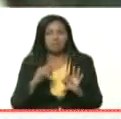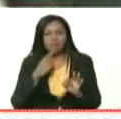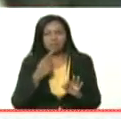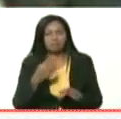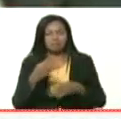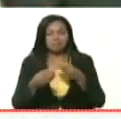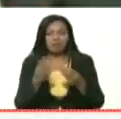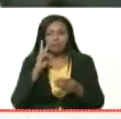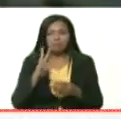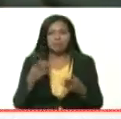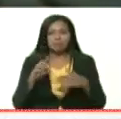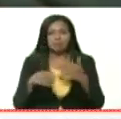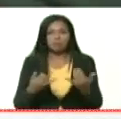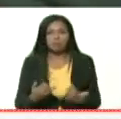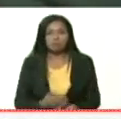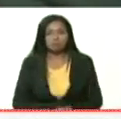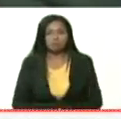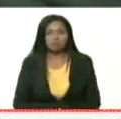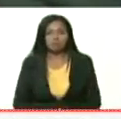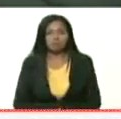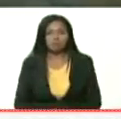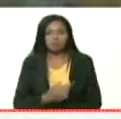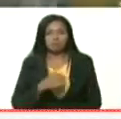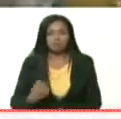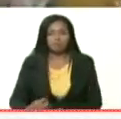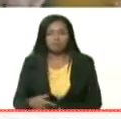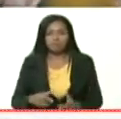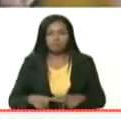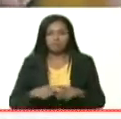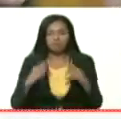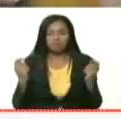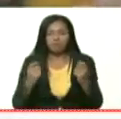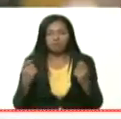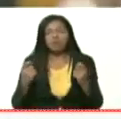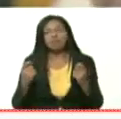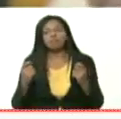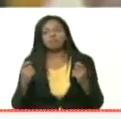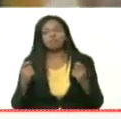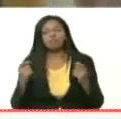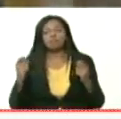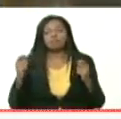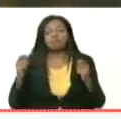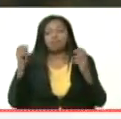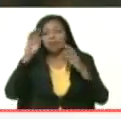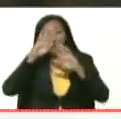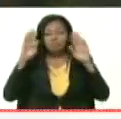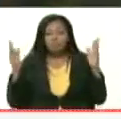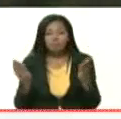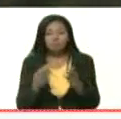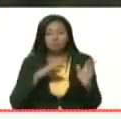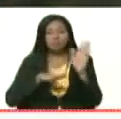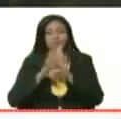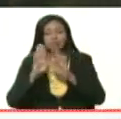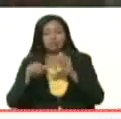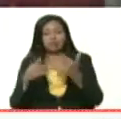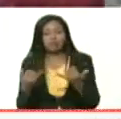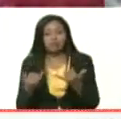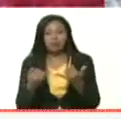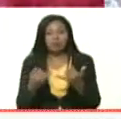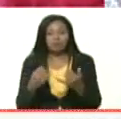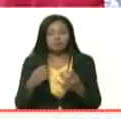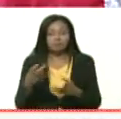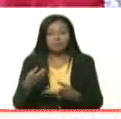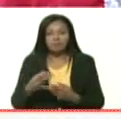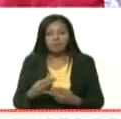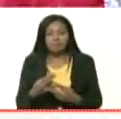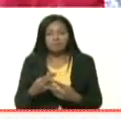en reconocerlo. China es el gran motor del mundo para el desarrollo compartido, de beneficio mutuo,